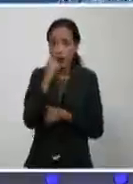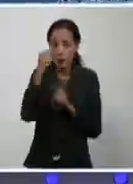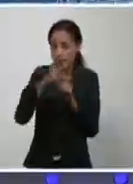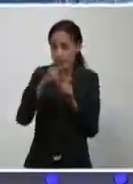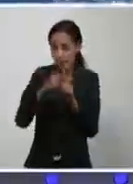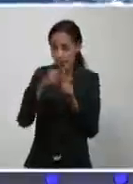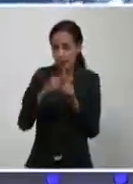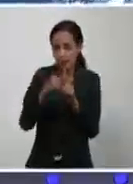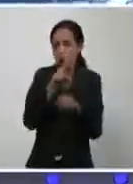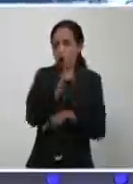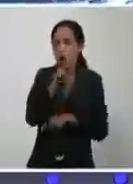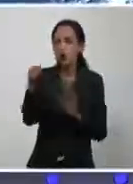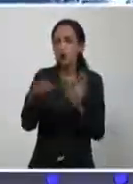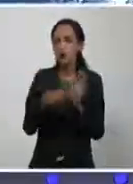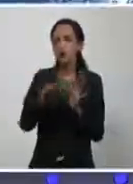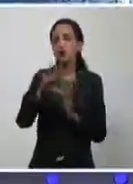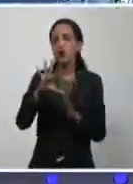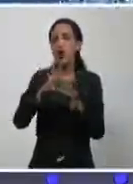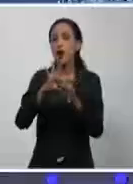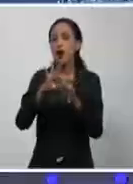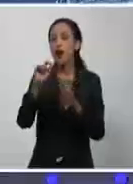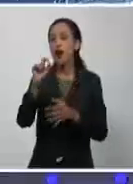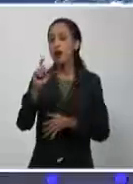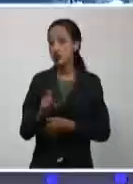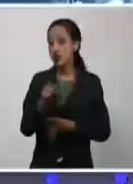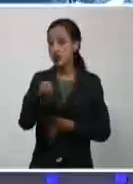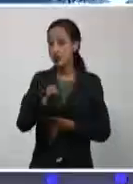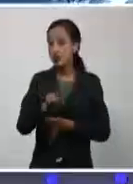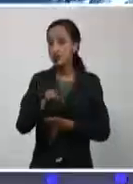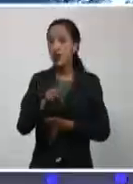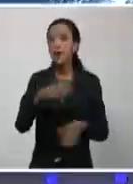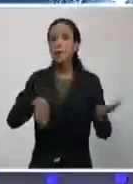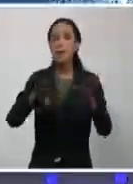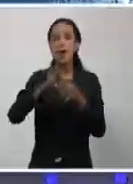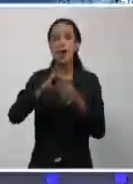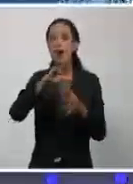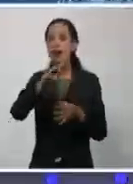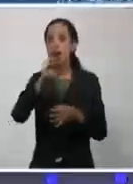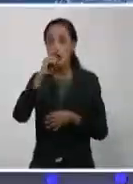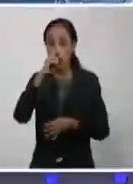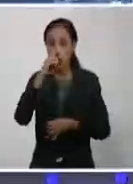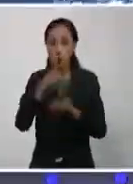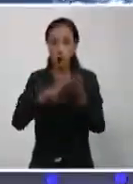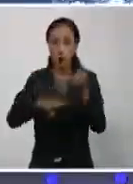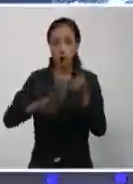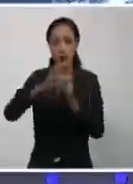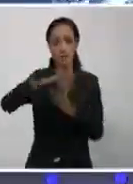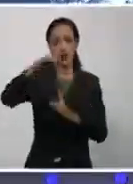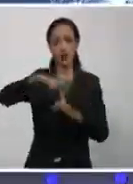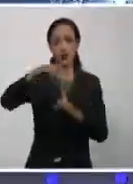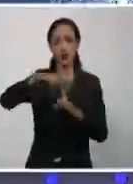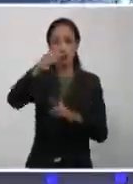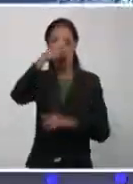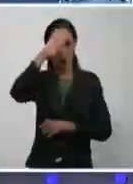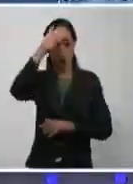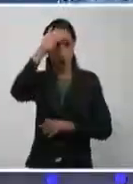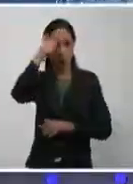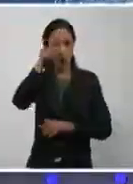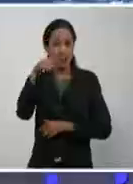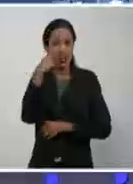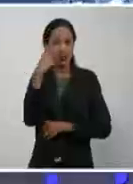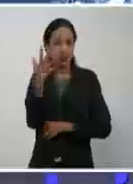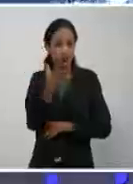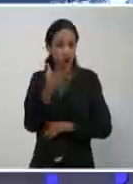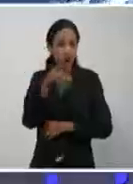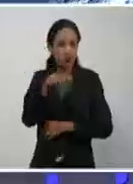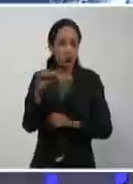mínima de 11.5 grados Celsius en Playa Girón, en la provincia de Matanzas. Y es que Cuba se mantiene bajo la influencia de